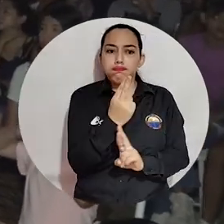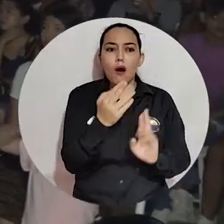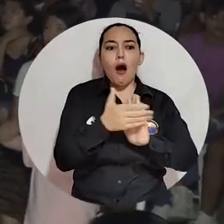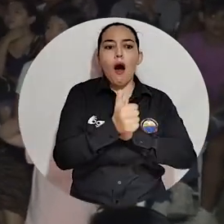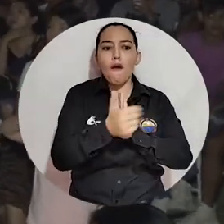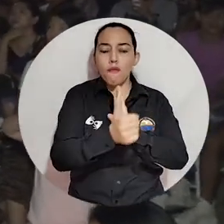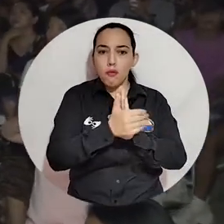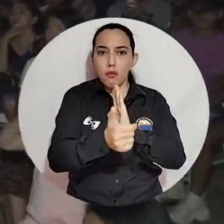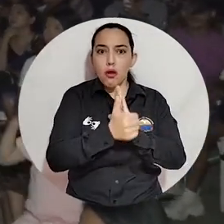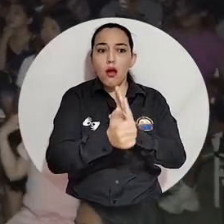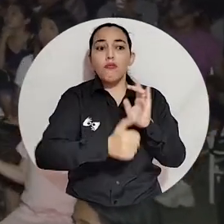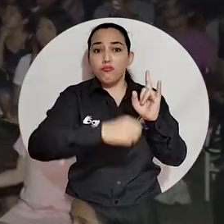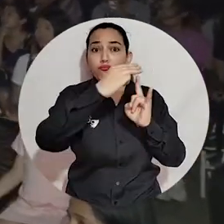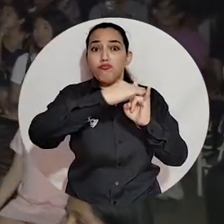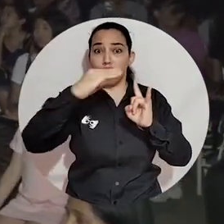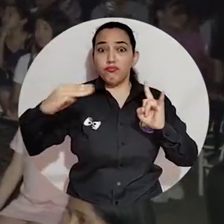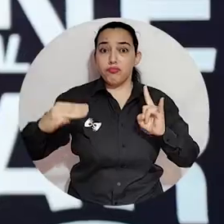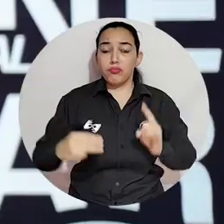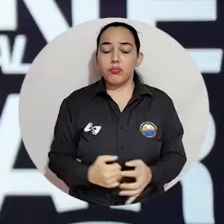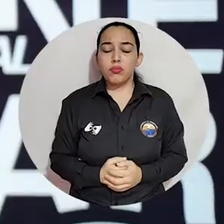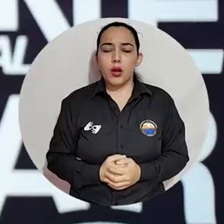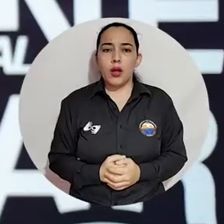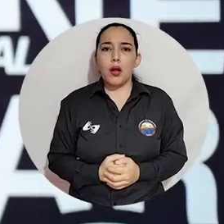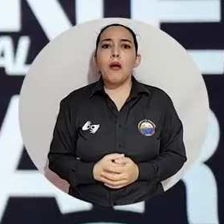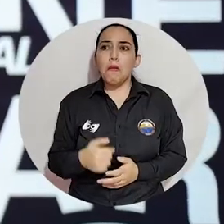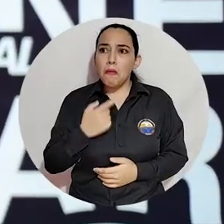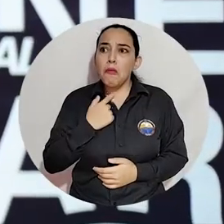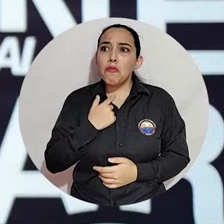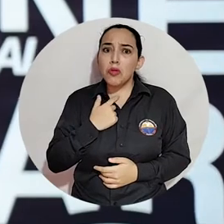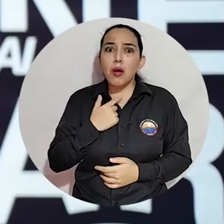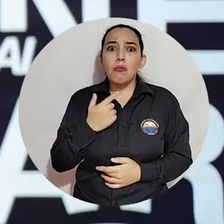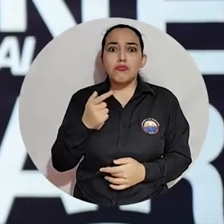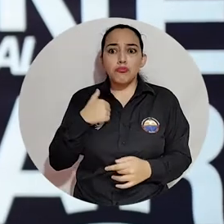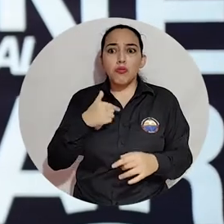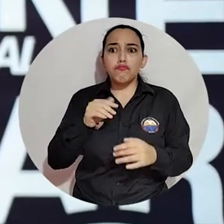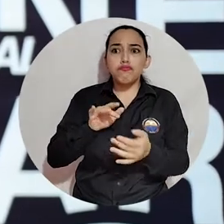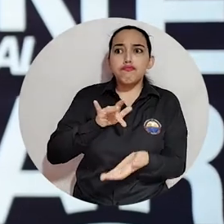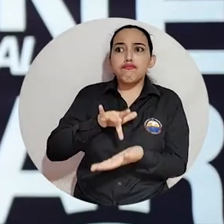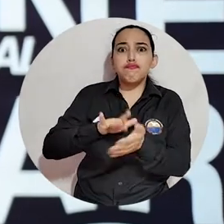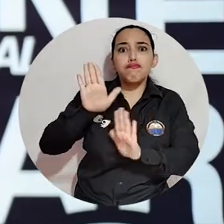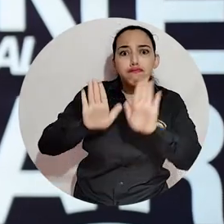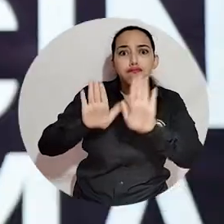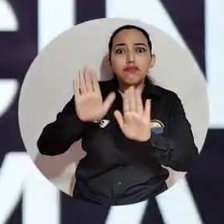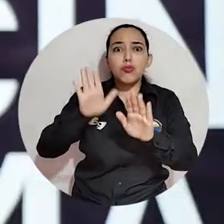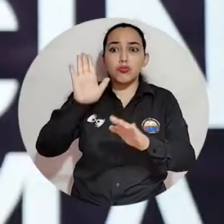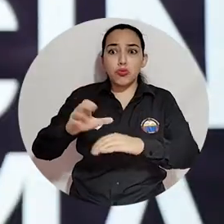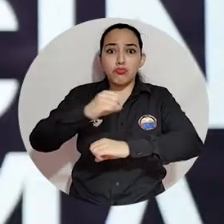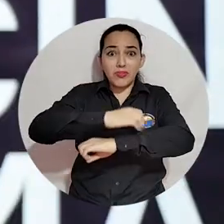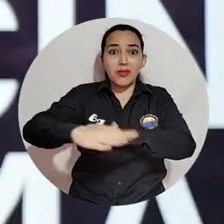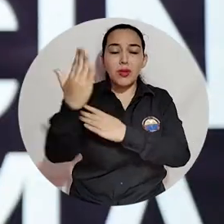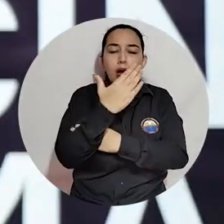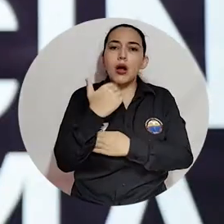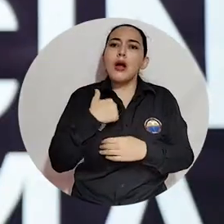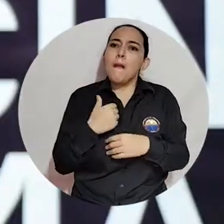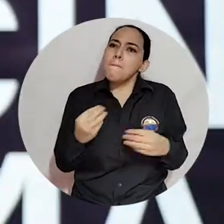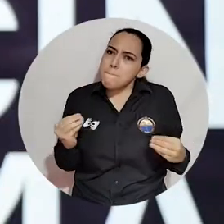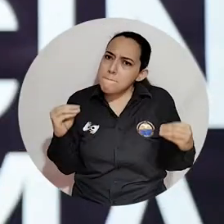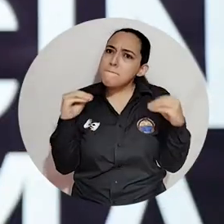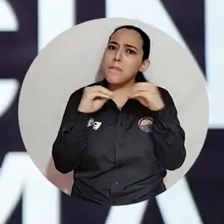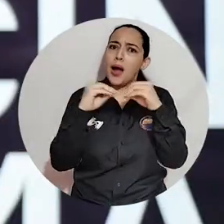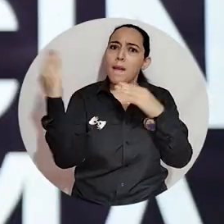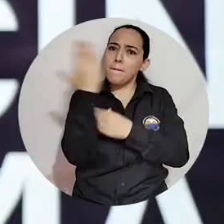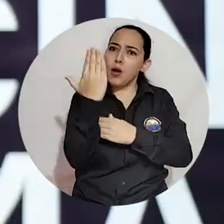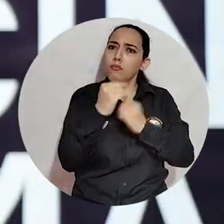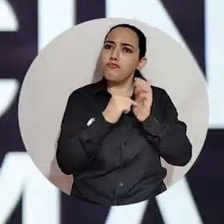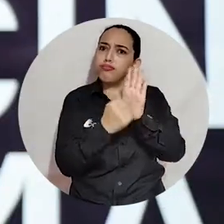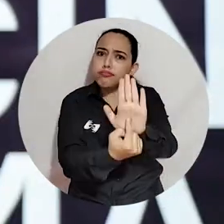reconocer el talento que hay en la universidad. Me encanta participar en Cine al Mar porque quisiera como que se vieran más